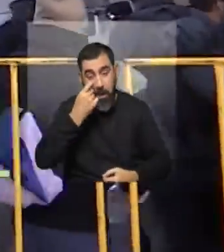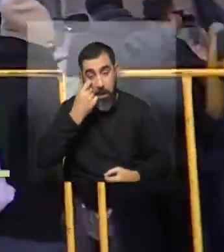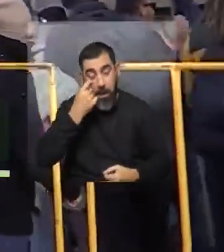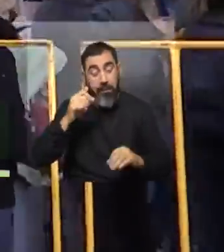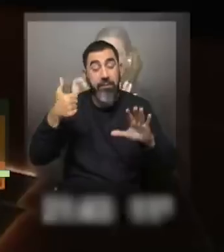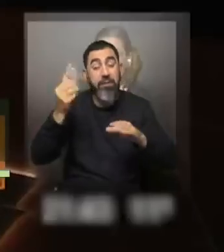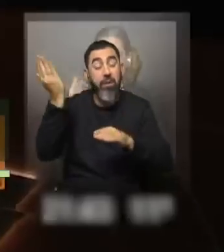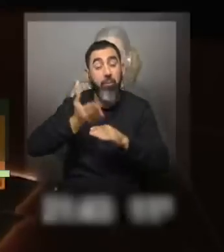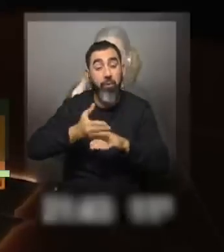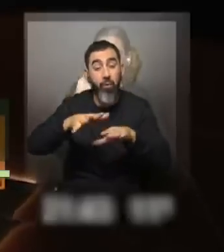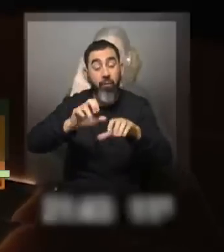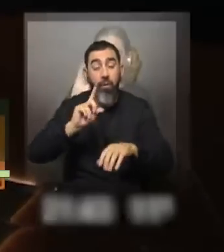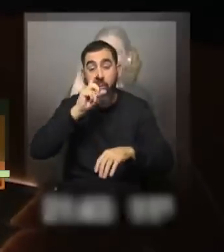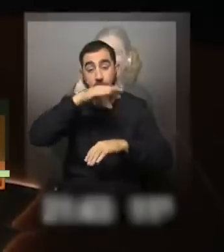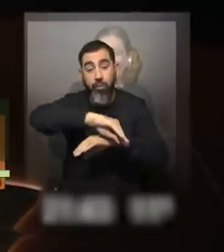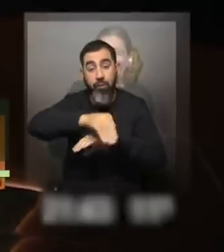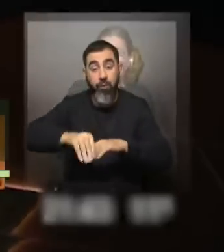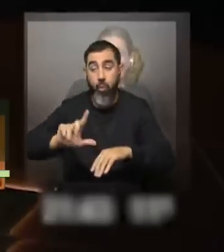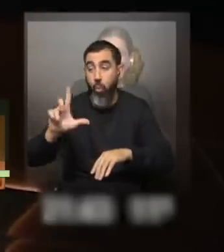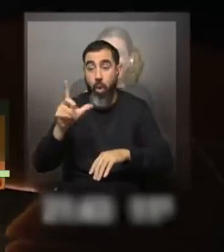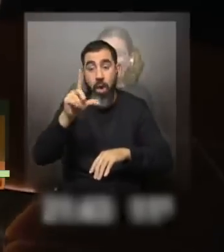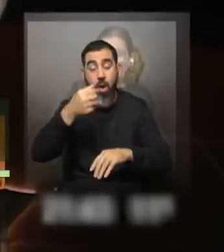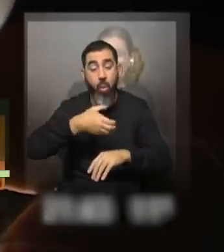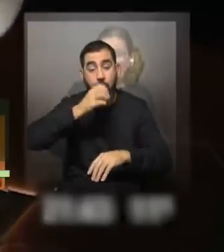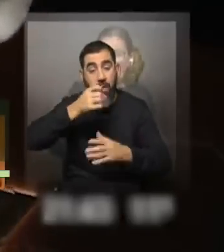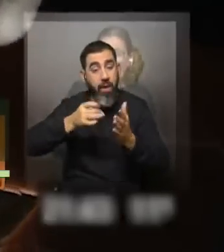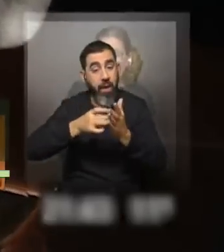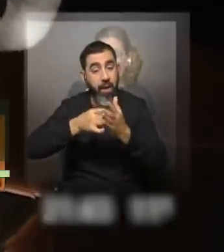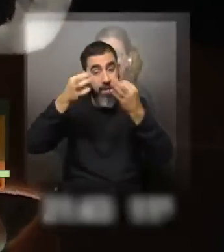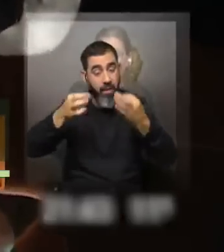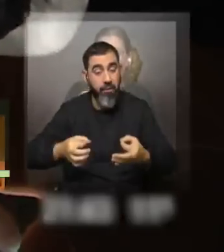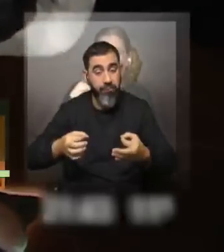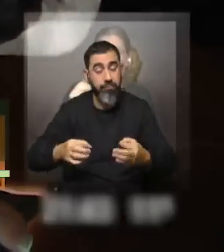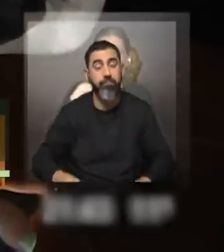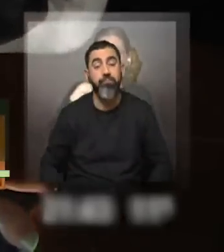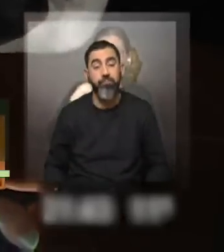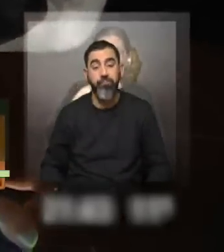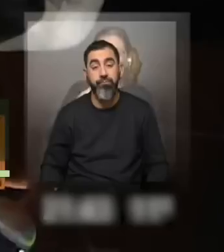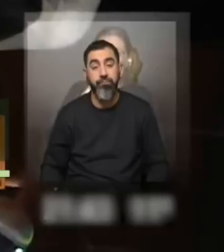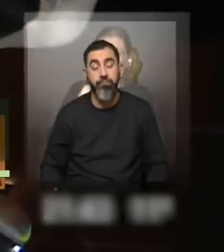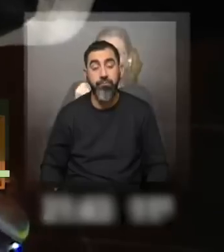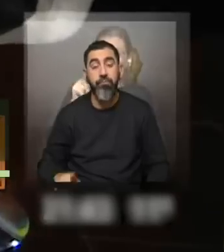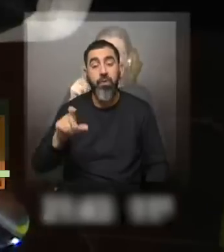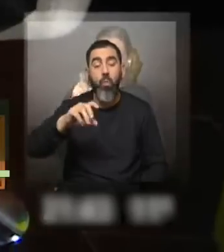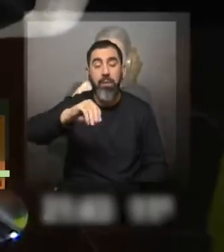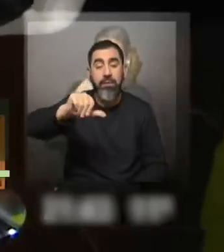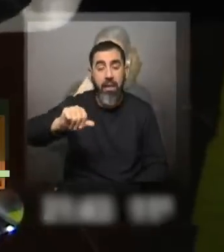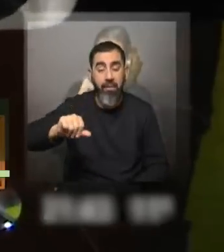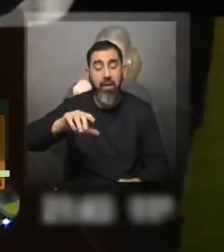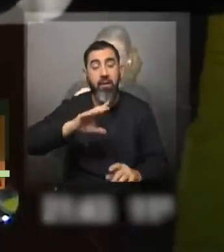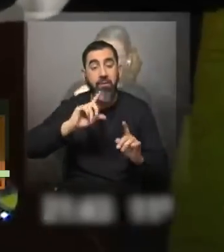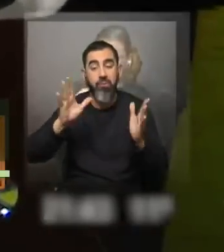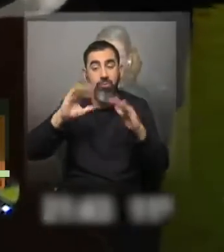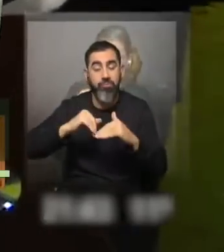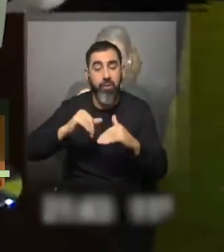60% de los uruguayos que viven en el área metropolitana de Montevideo, que hace 60 días están recibiendo agua salada, agua que no es potable y que tampoco hay